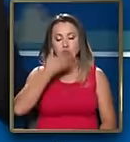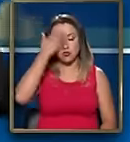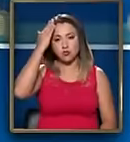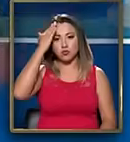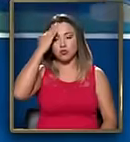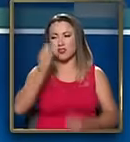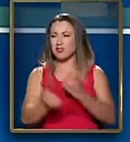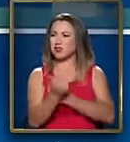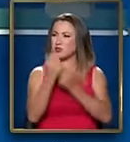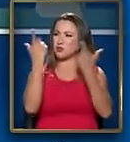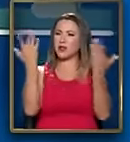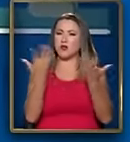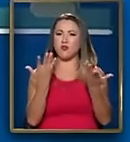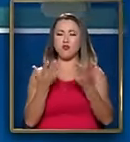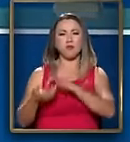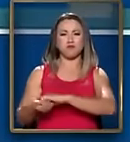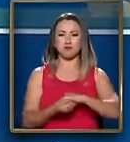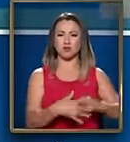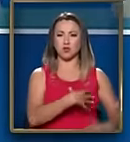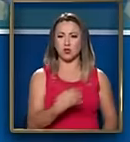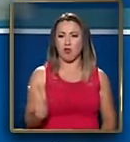Madre, pero ¿cómo así? Real, ¿eh?